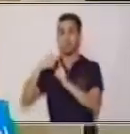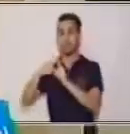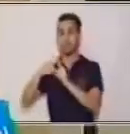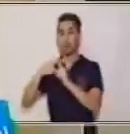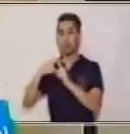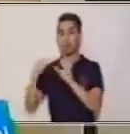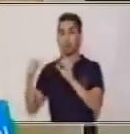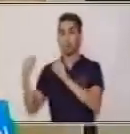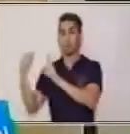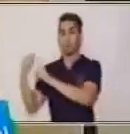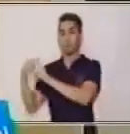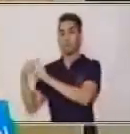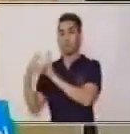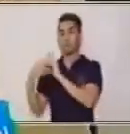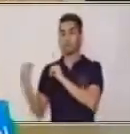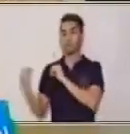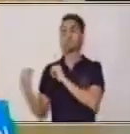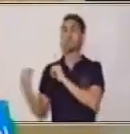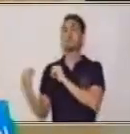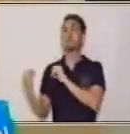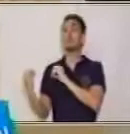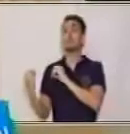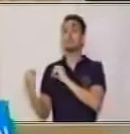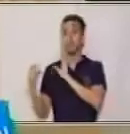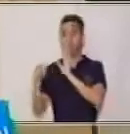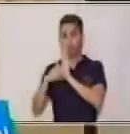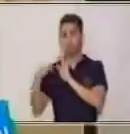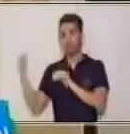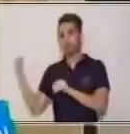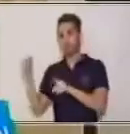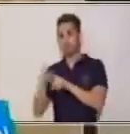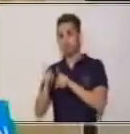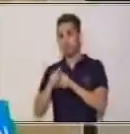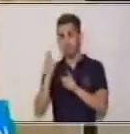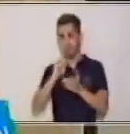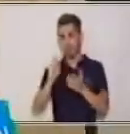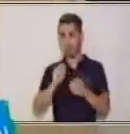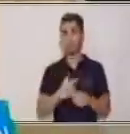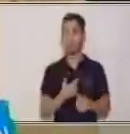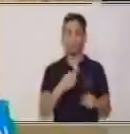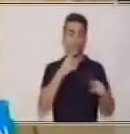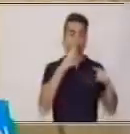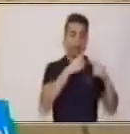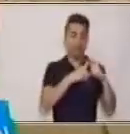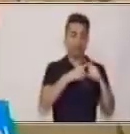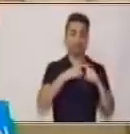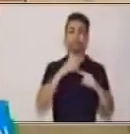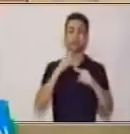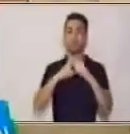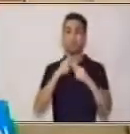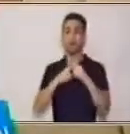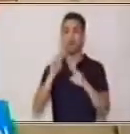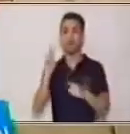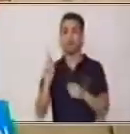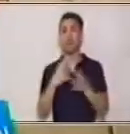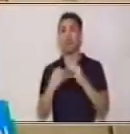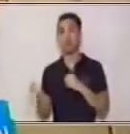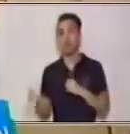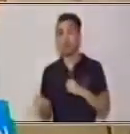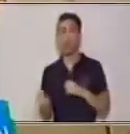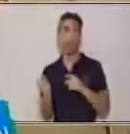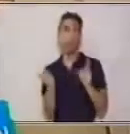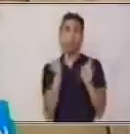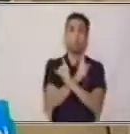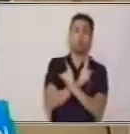Menos por más, mira aquí está, va a ser menos X por Y o Y por X es exactamente lo